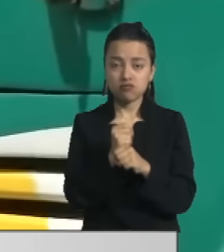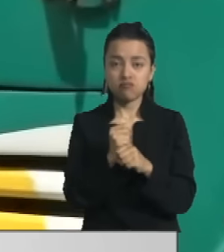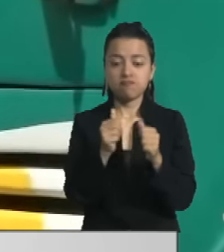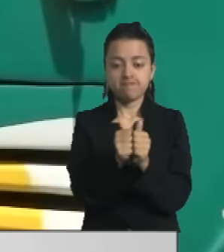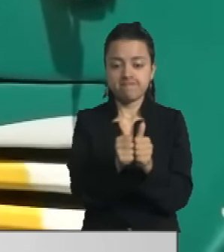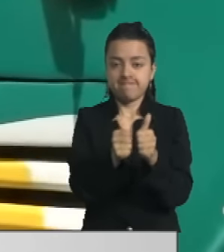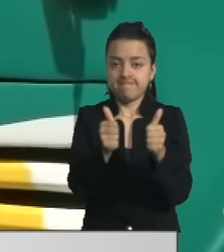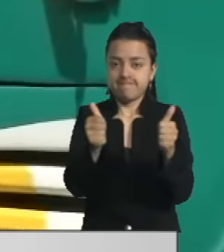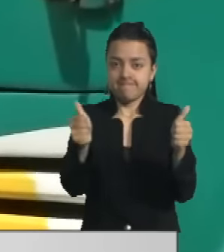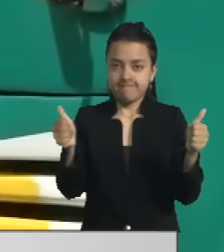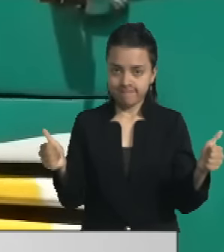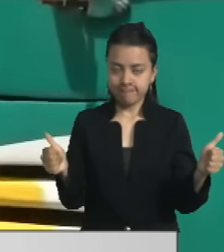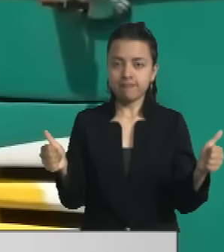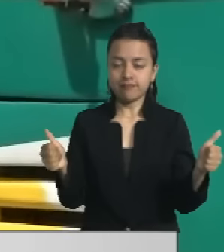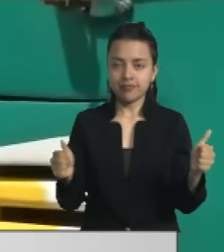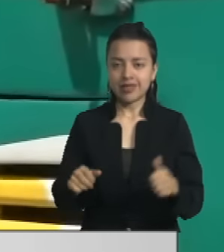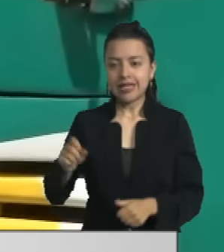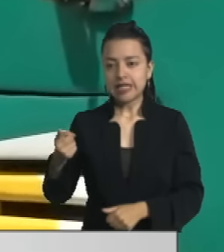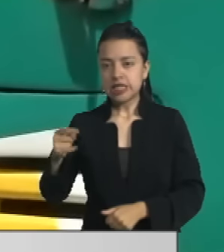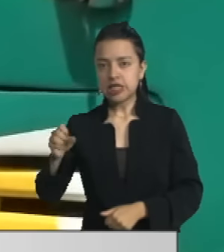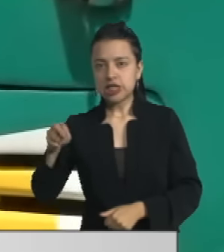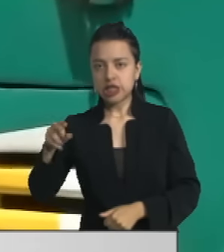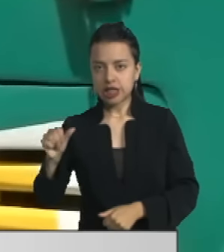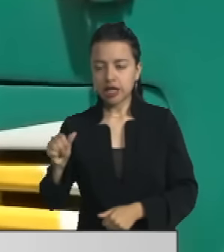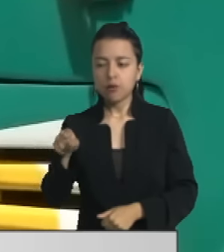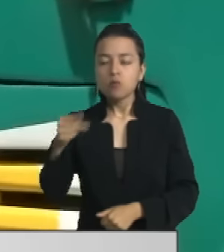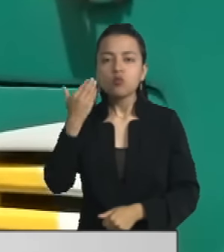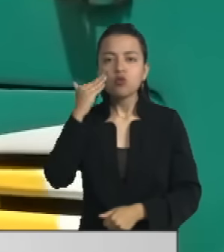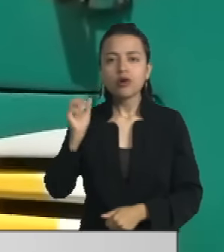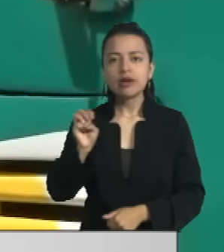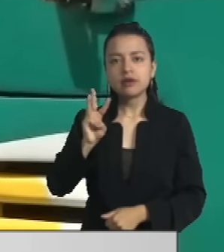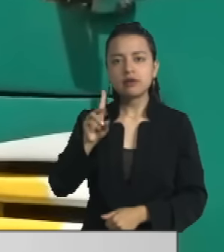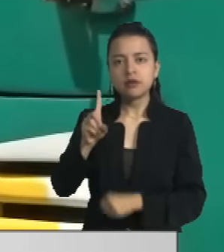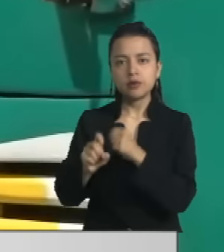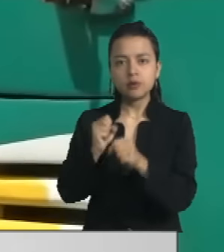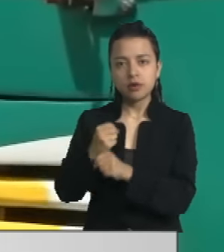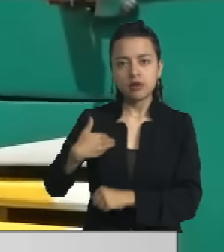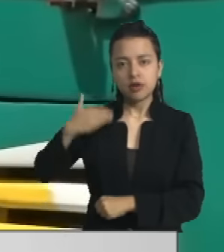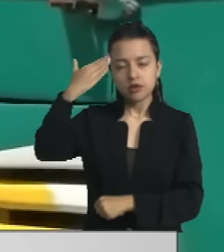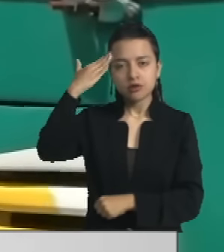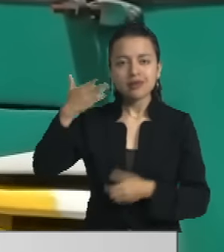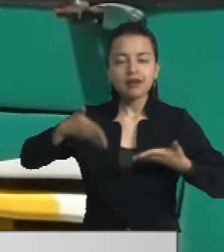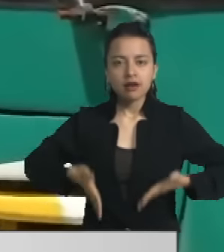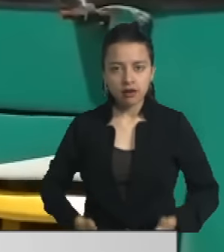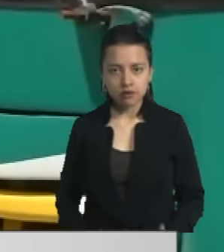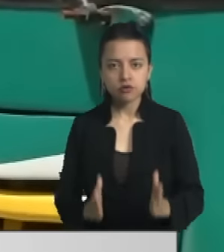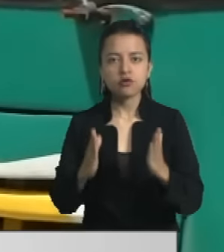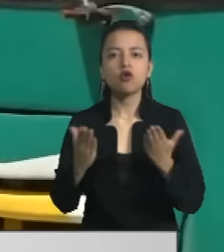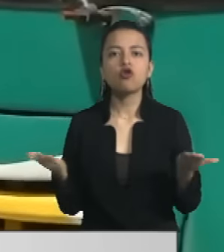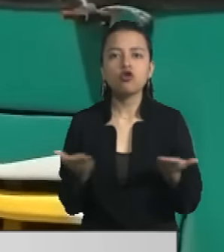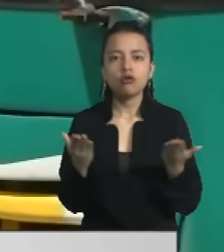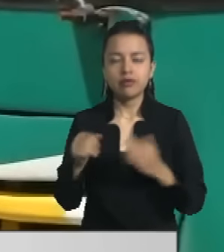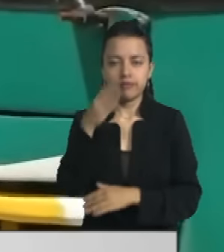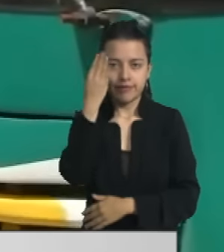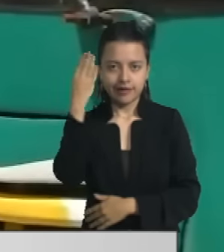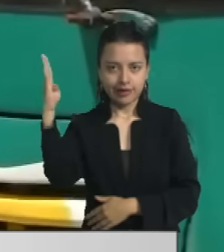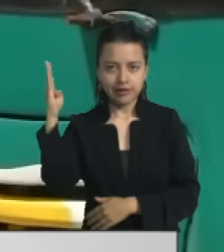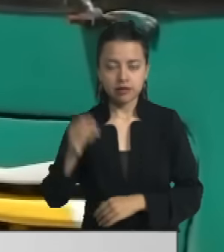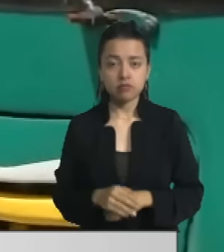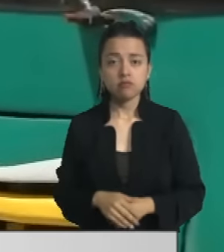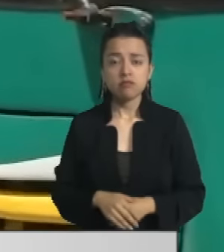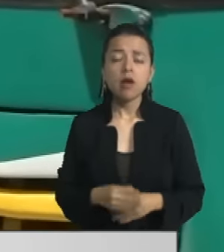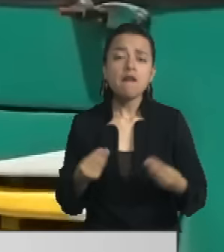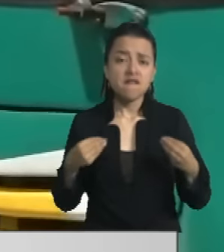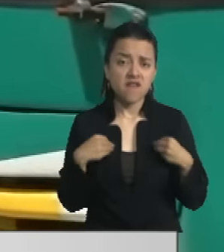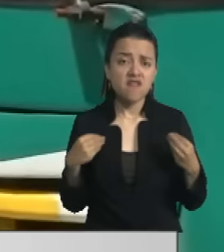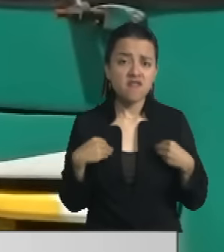Gina Paola Rivera tolosa una mujer de 31 años oriunda de la ciudad de Barranquilla convivió